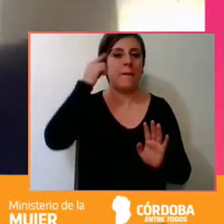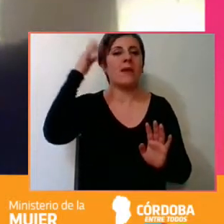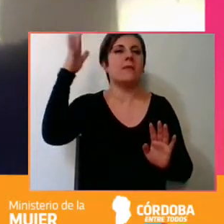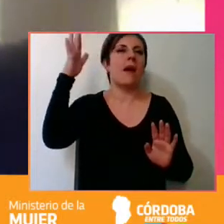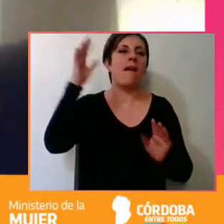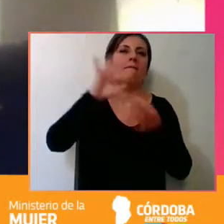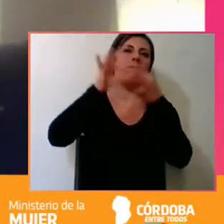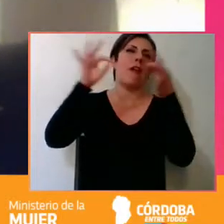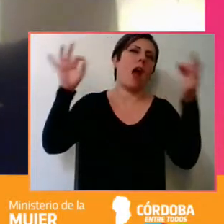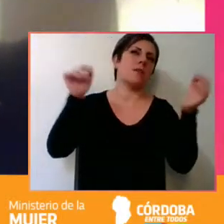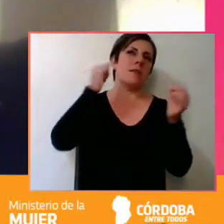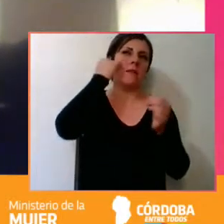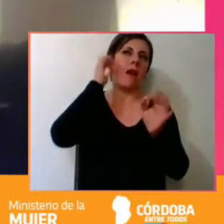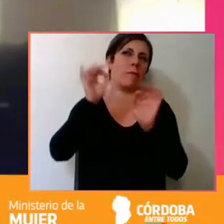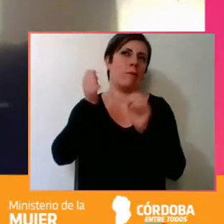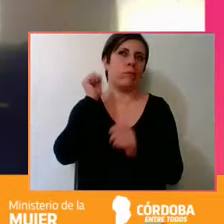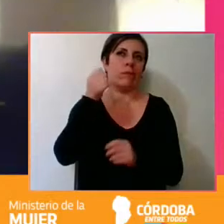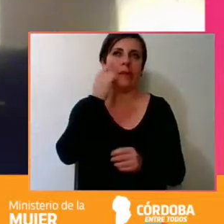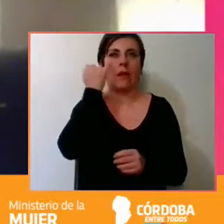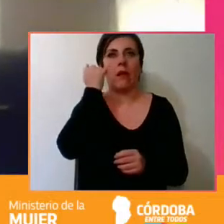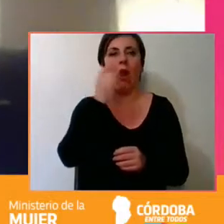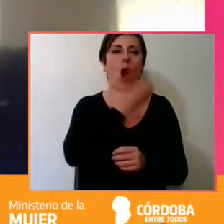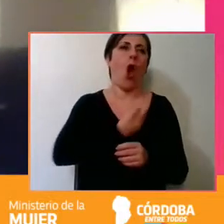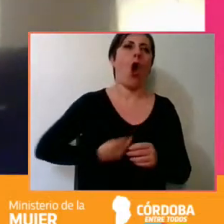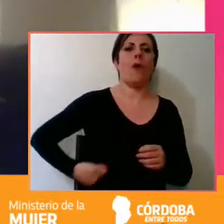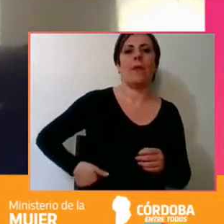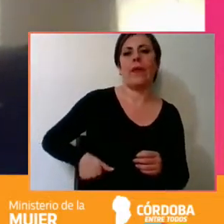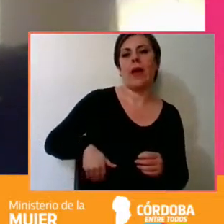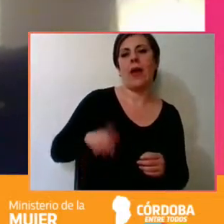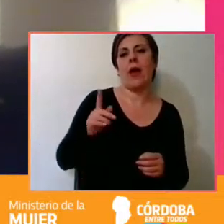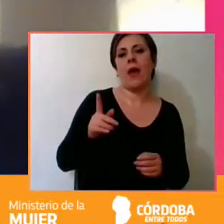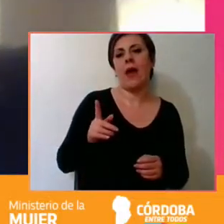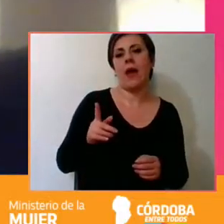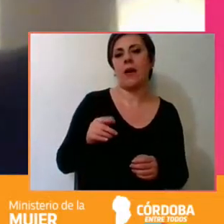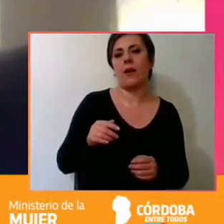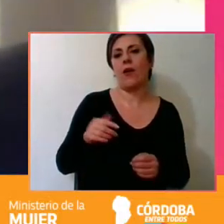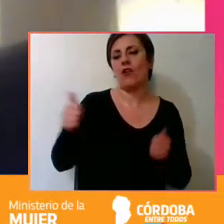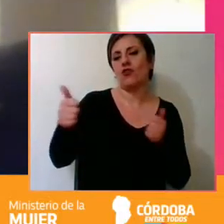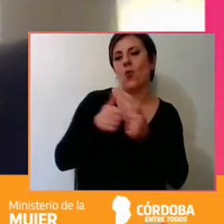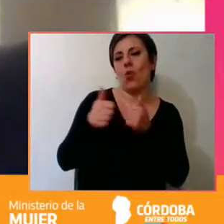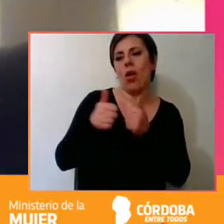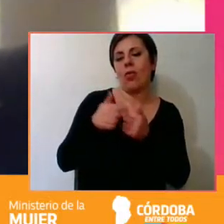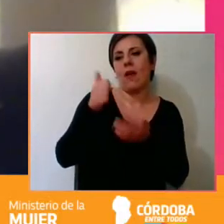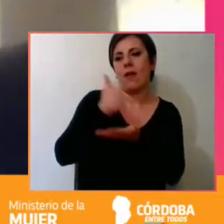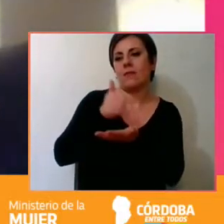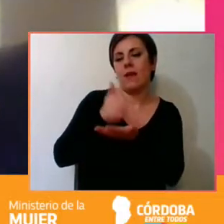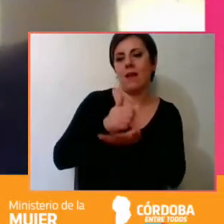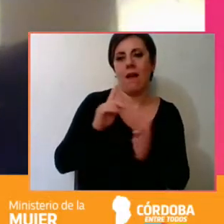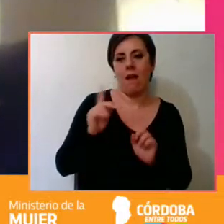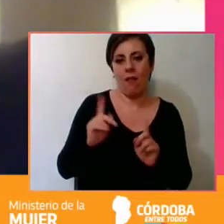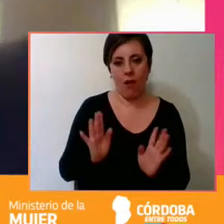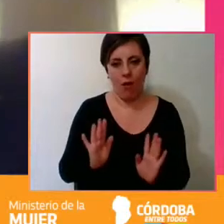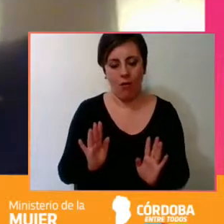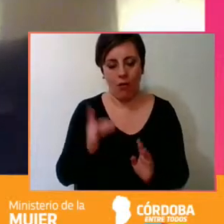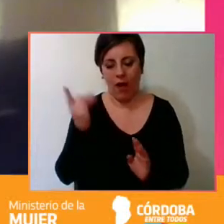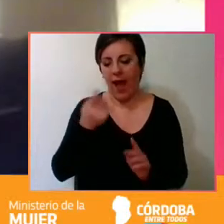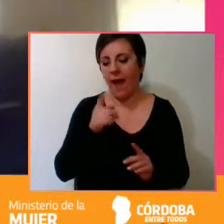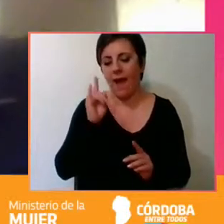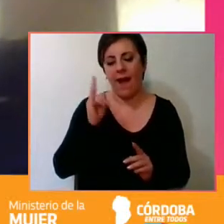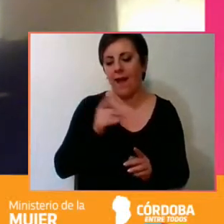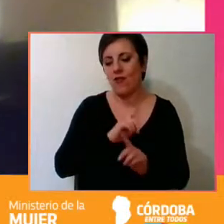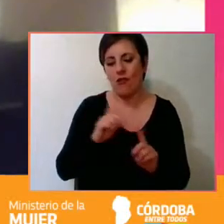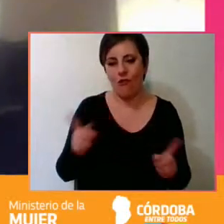frases realizadas como que el gobierno local es el más cercano a la ciudadanía. Ojo, no nos embriaguemos. Tenemos